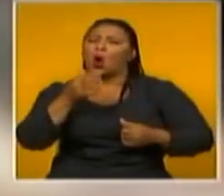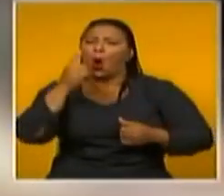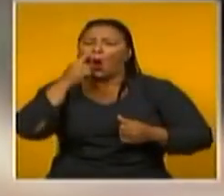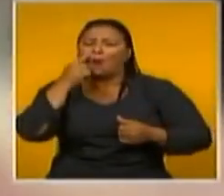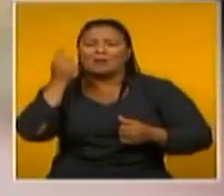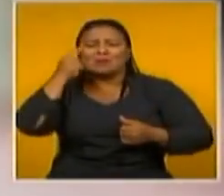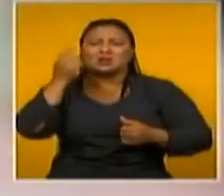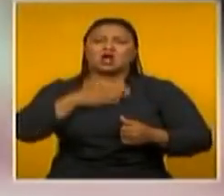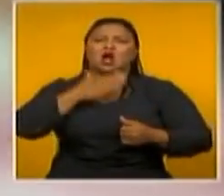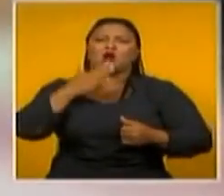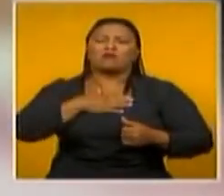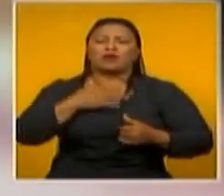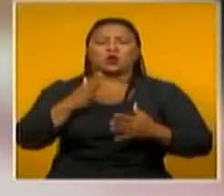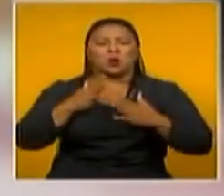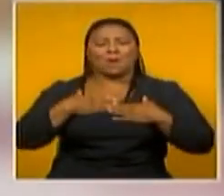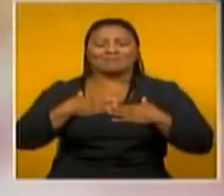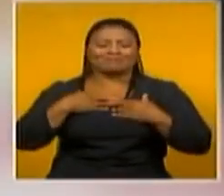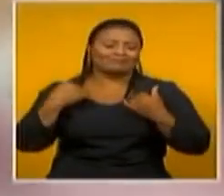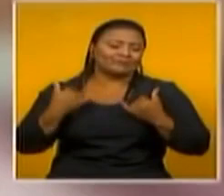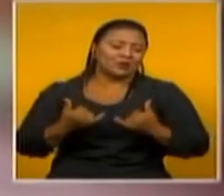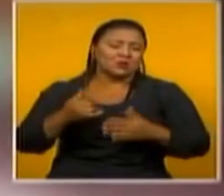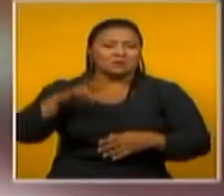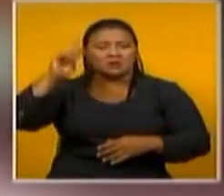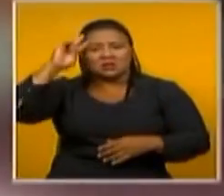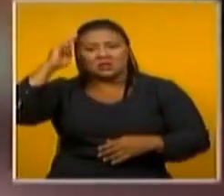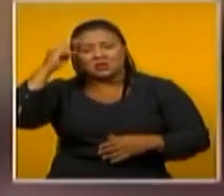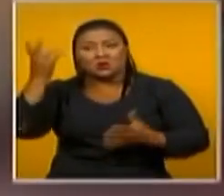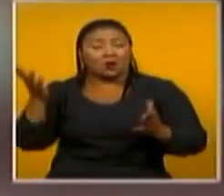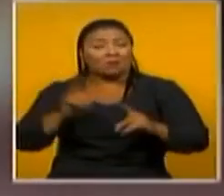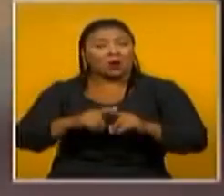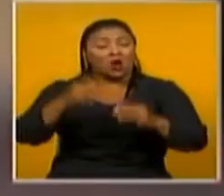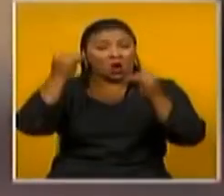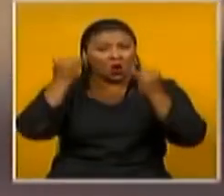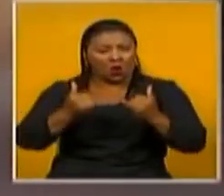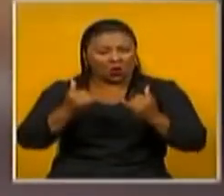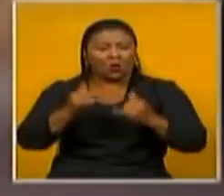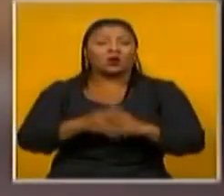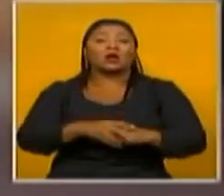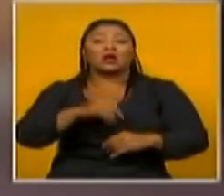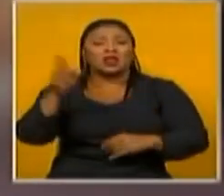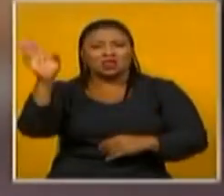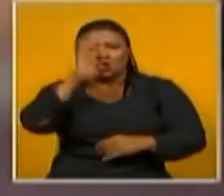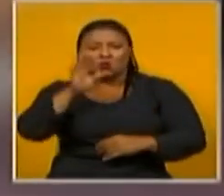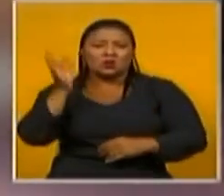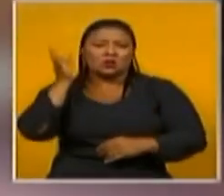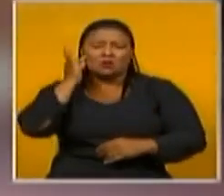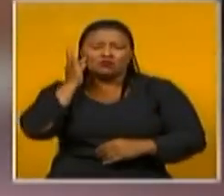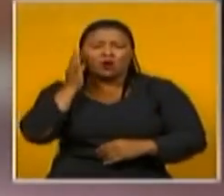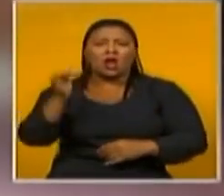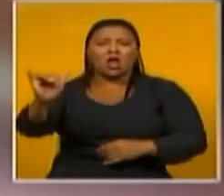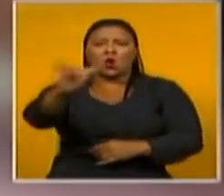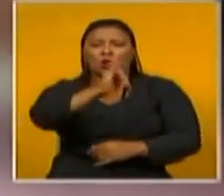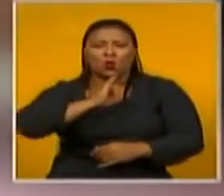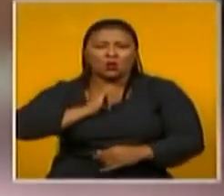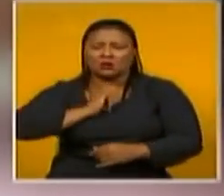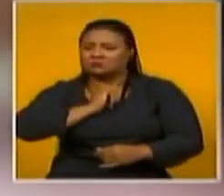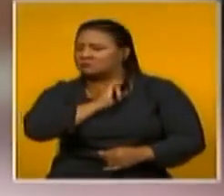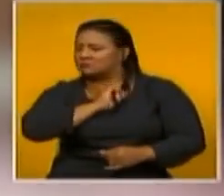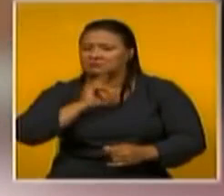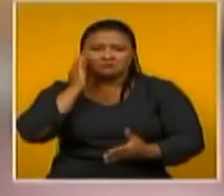equivocada. Y por eso hoy quiero que a ninguna mujer le vuelva a pasar lo que a mí me